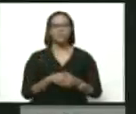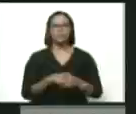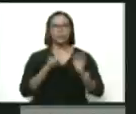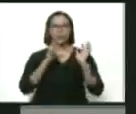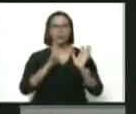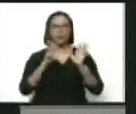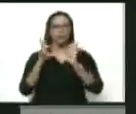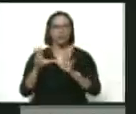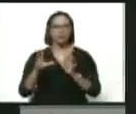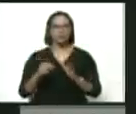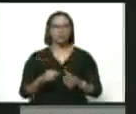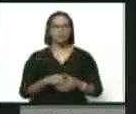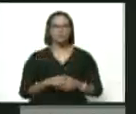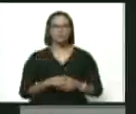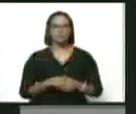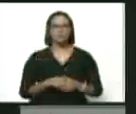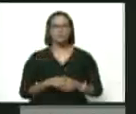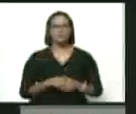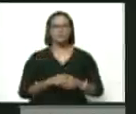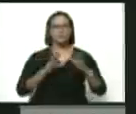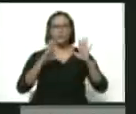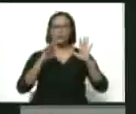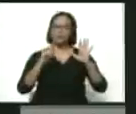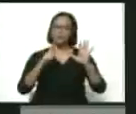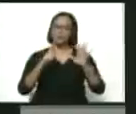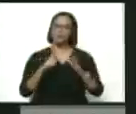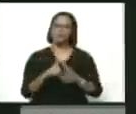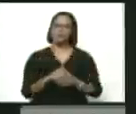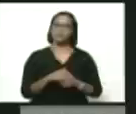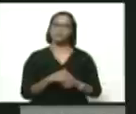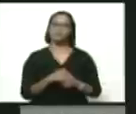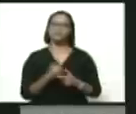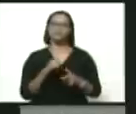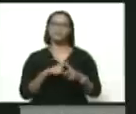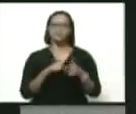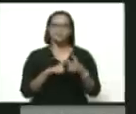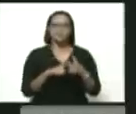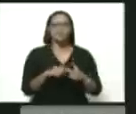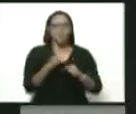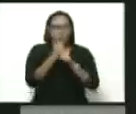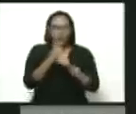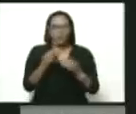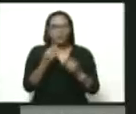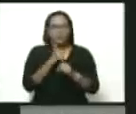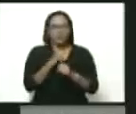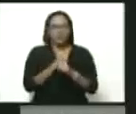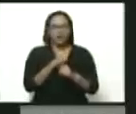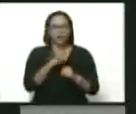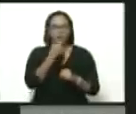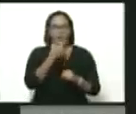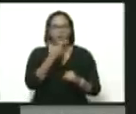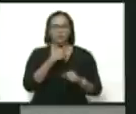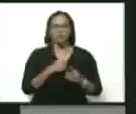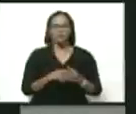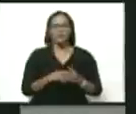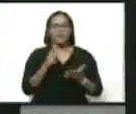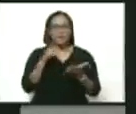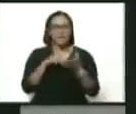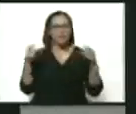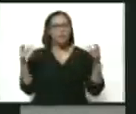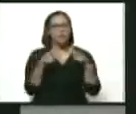8 y 8. 8 y 8, 16. Así que nos espera bastante trabajo, trabajo bonito. Aquí estamos reunidos,